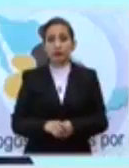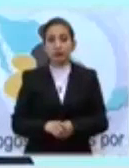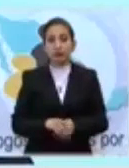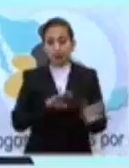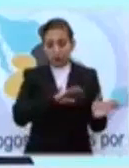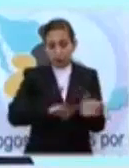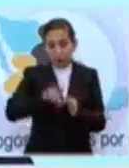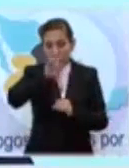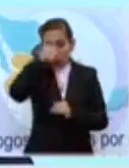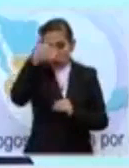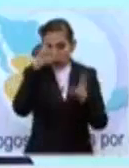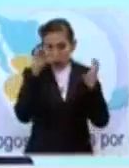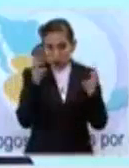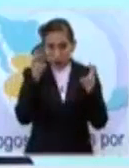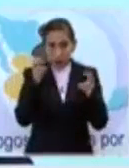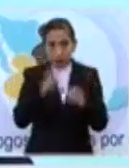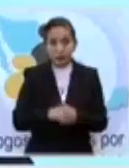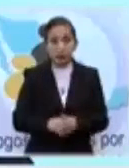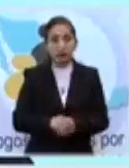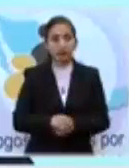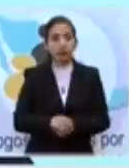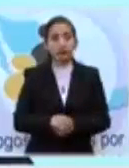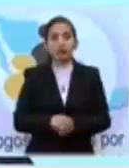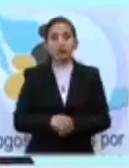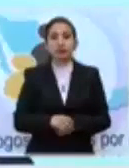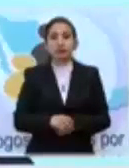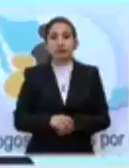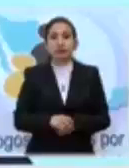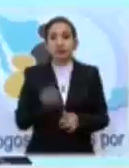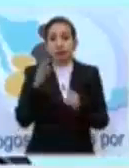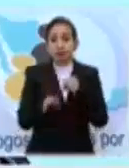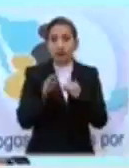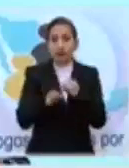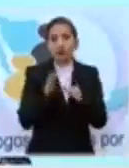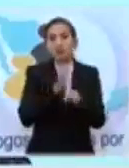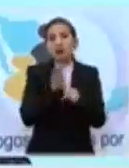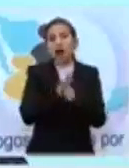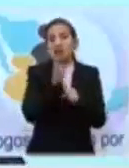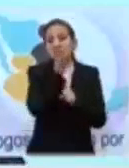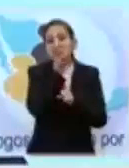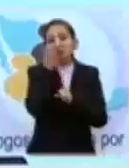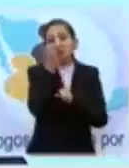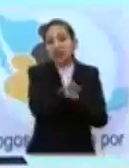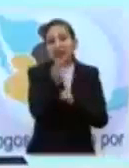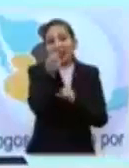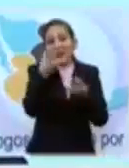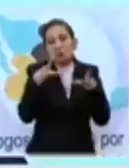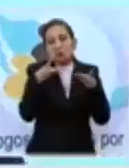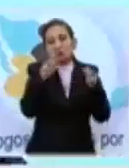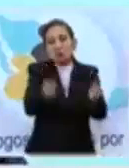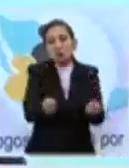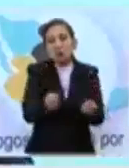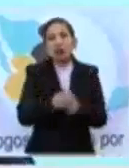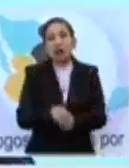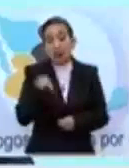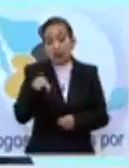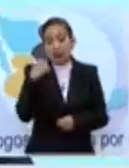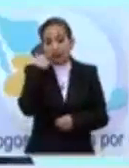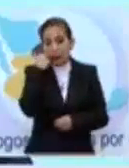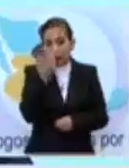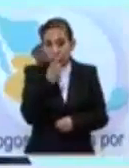Pasando al siguiente tema, por último, de cuál es el resultado de lo que se gasta. Aquí